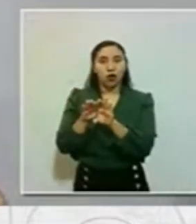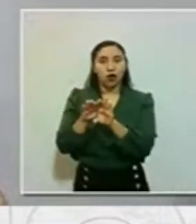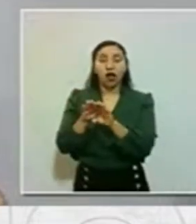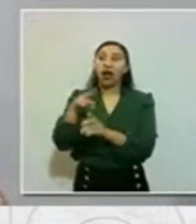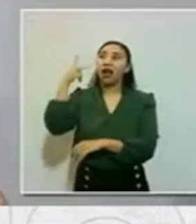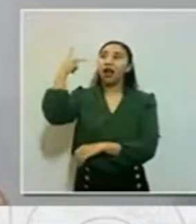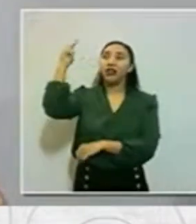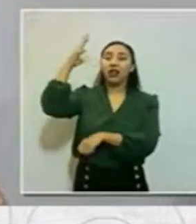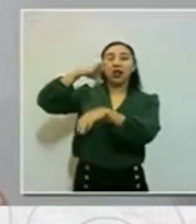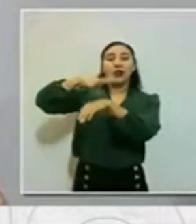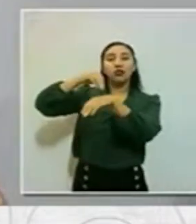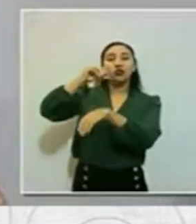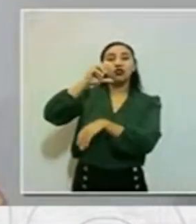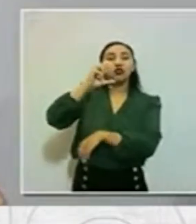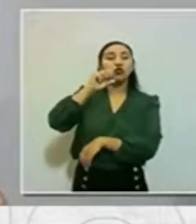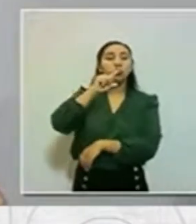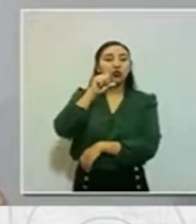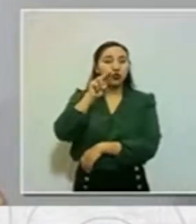en Suiza,